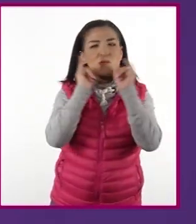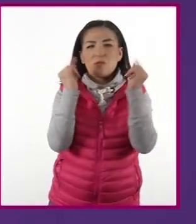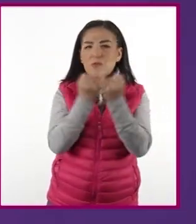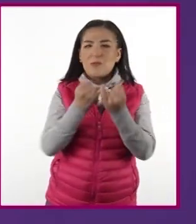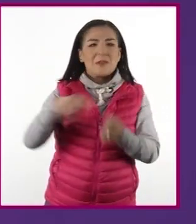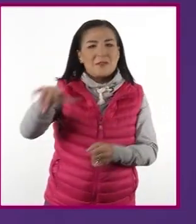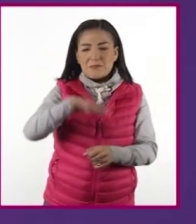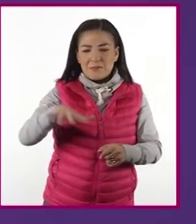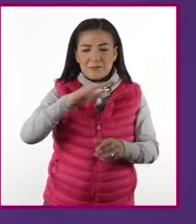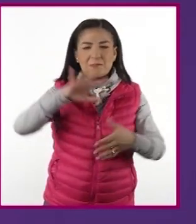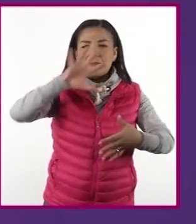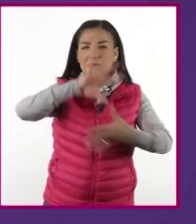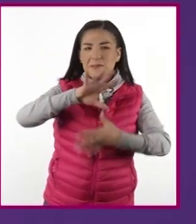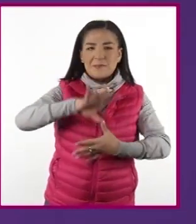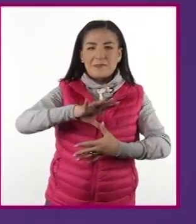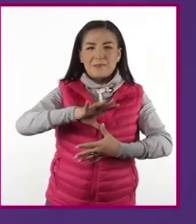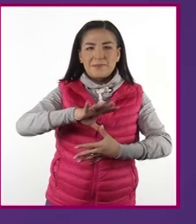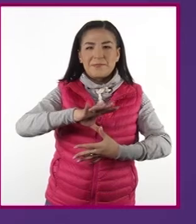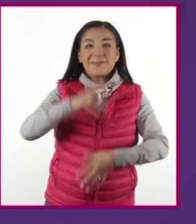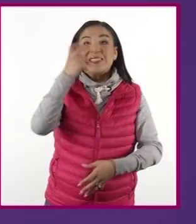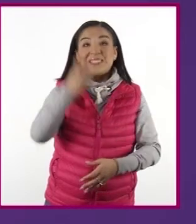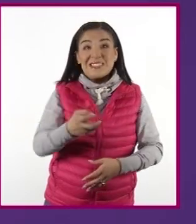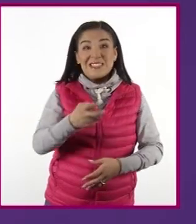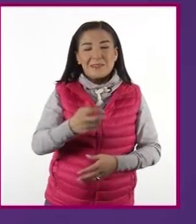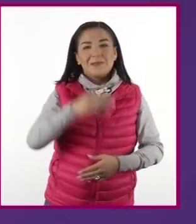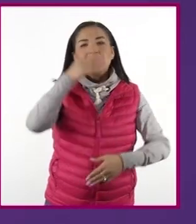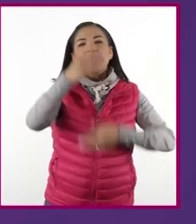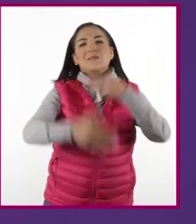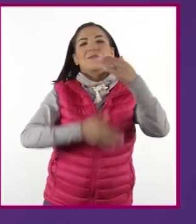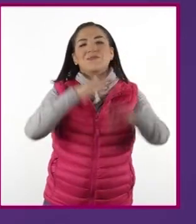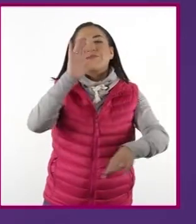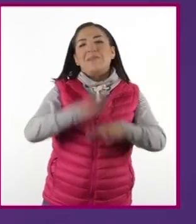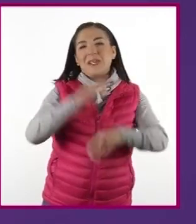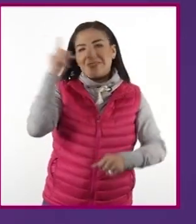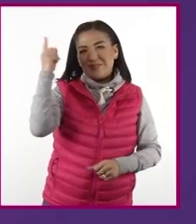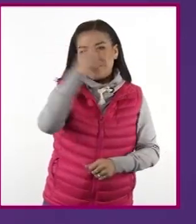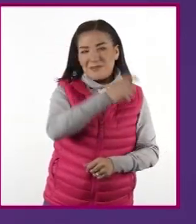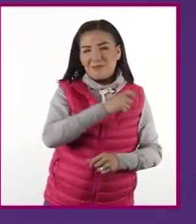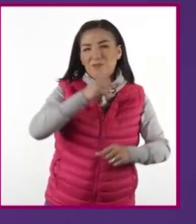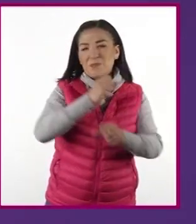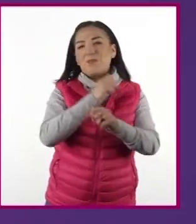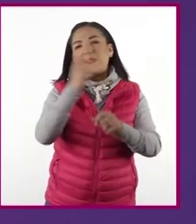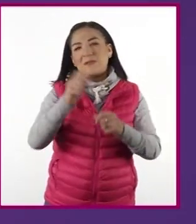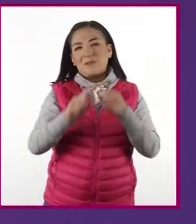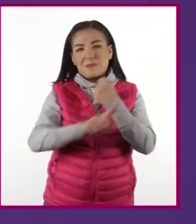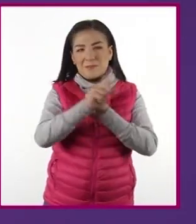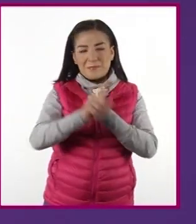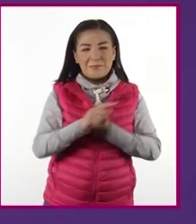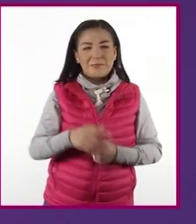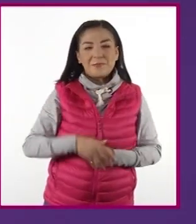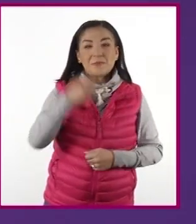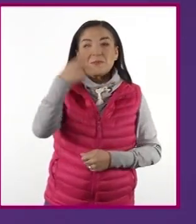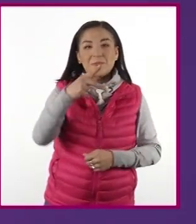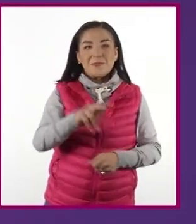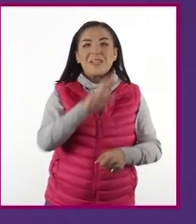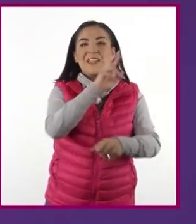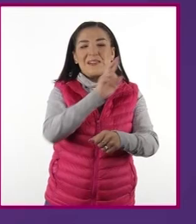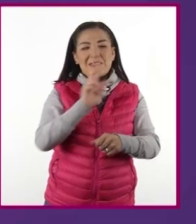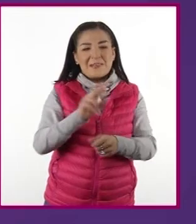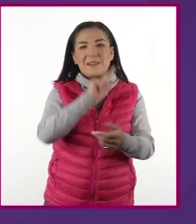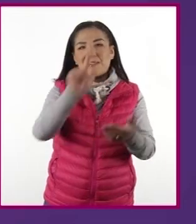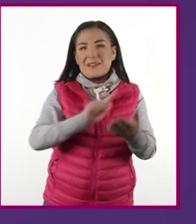novohispanas, y entonces las cosas empiezan a estallar. Las reformas borbónicas, al limitar